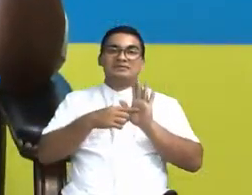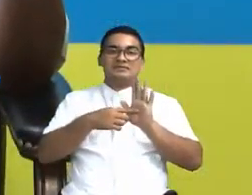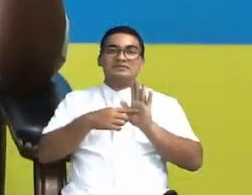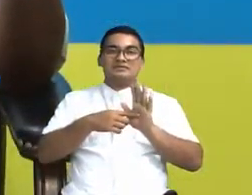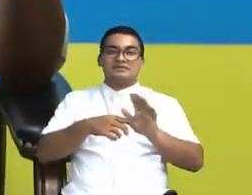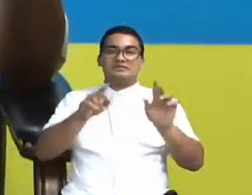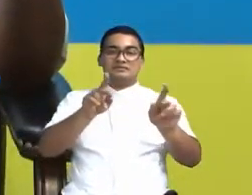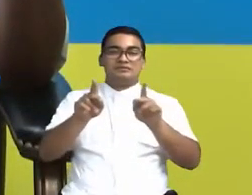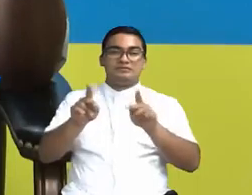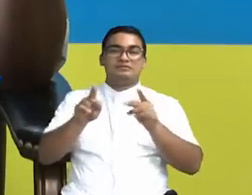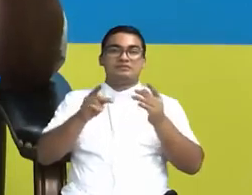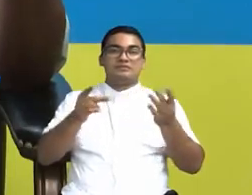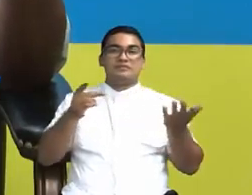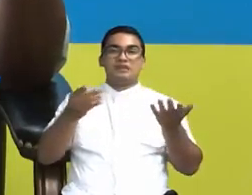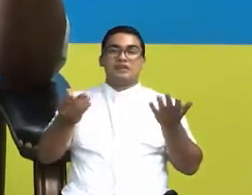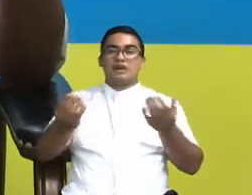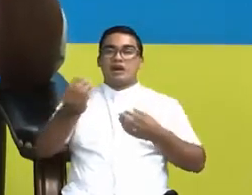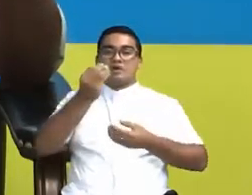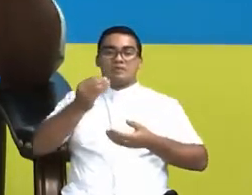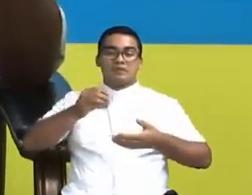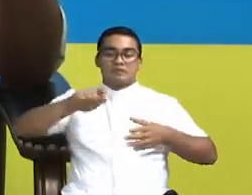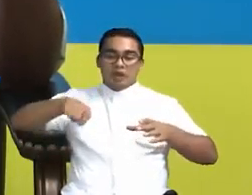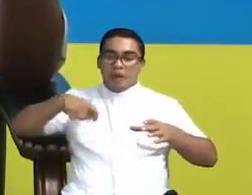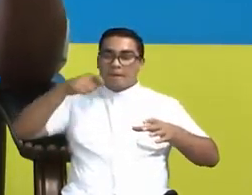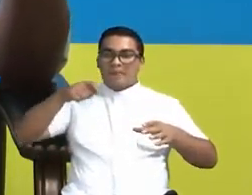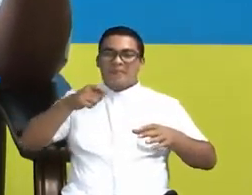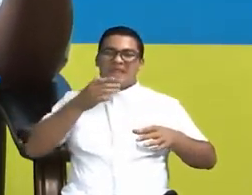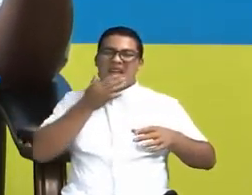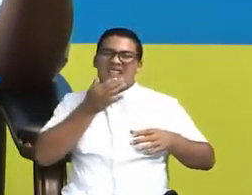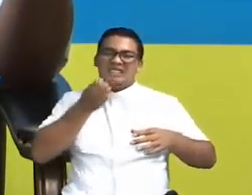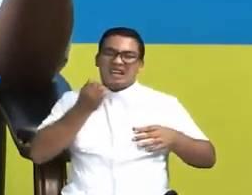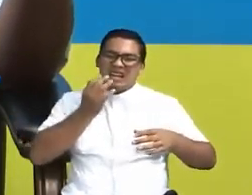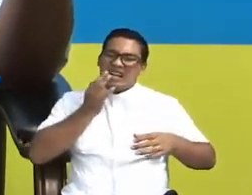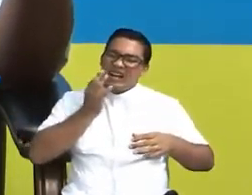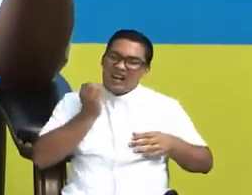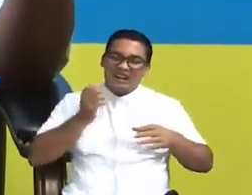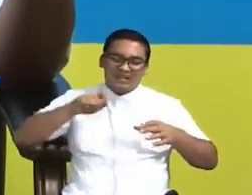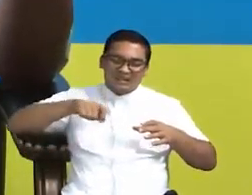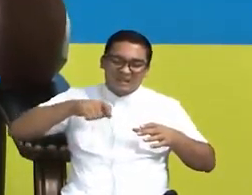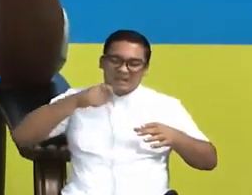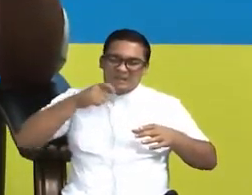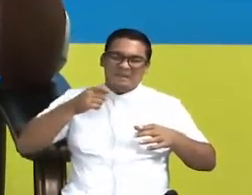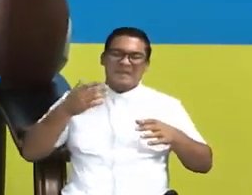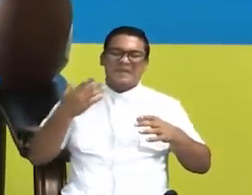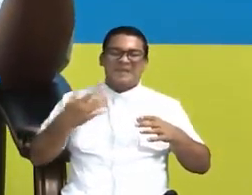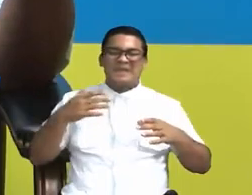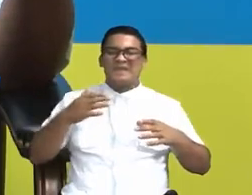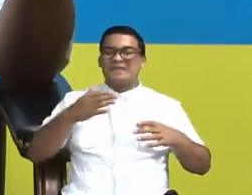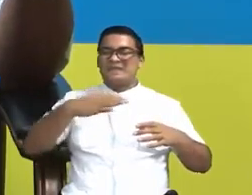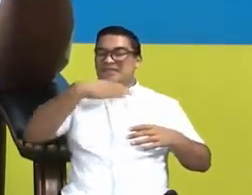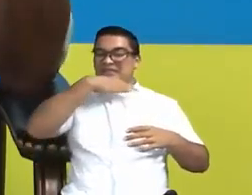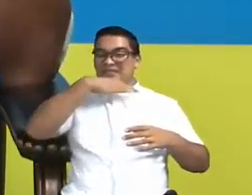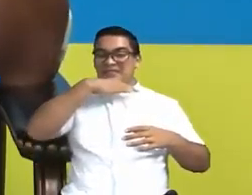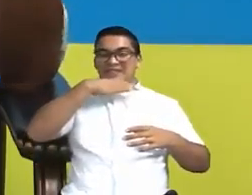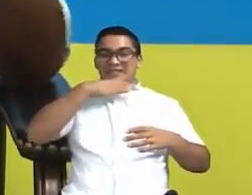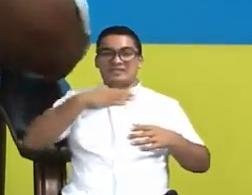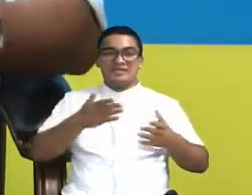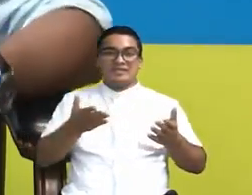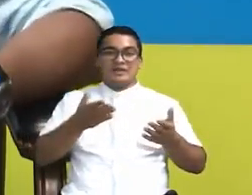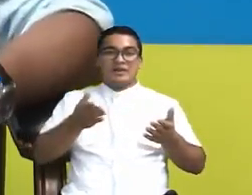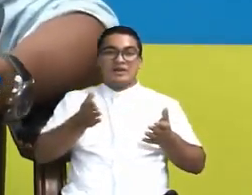come con aquel placer, ¿verdad? Con aquella gana, con aquella cosa de disfrutar de un,